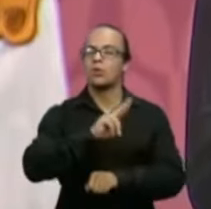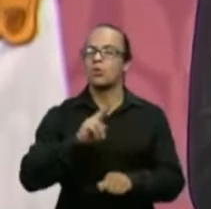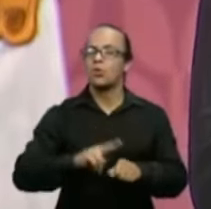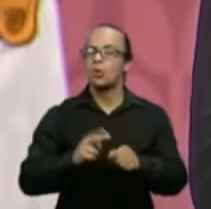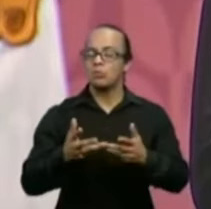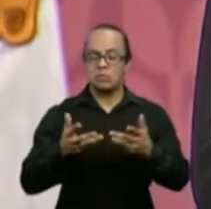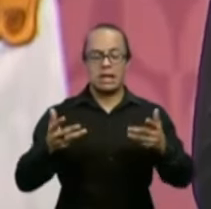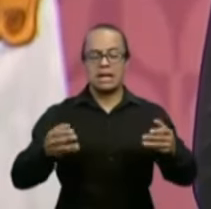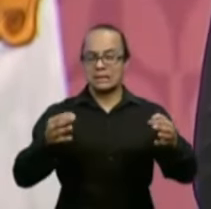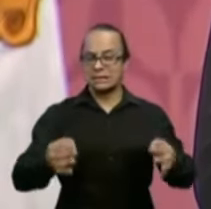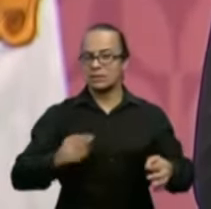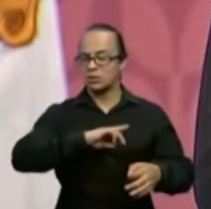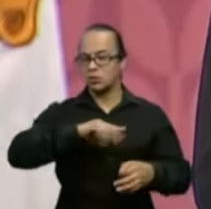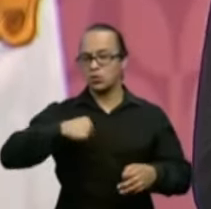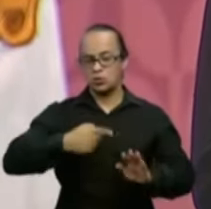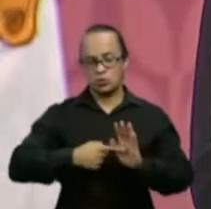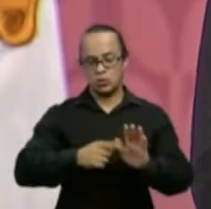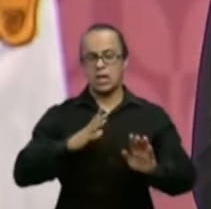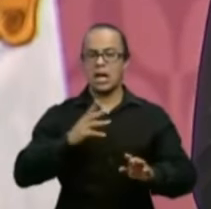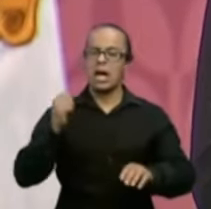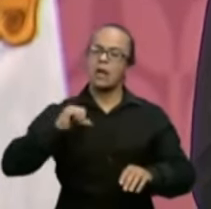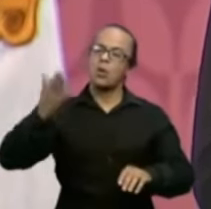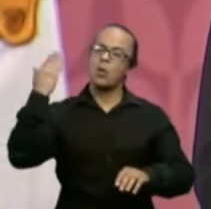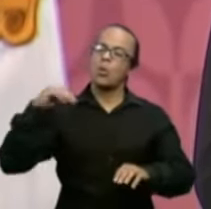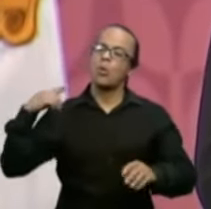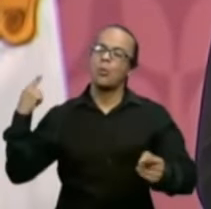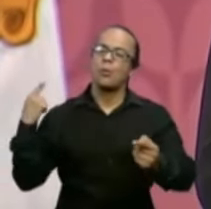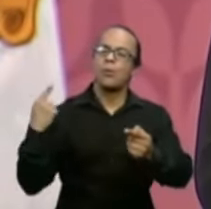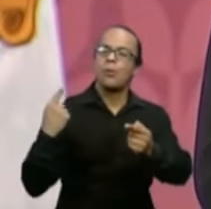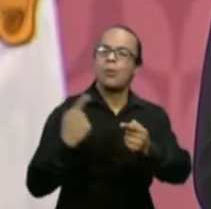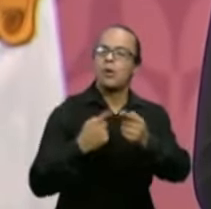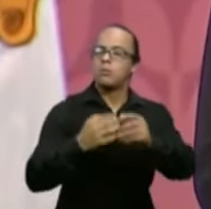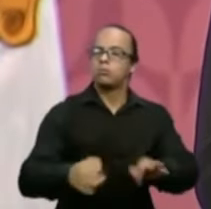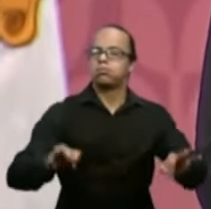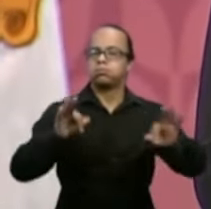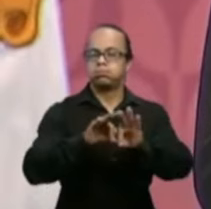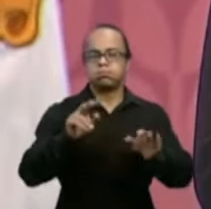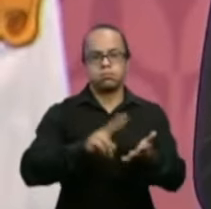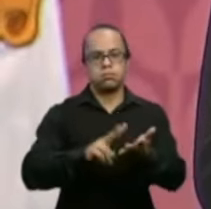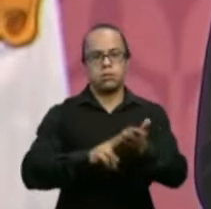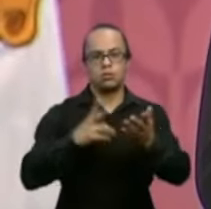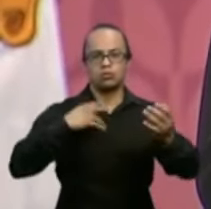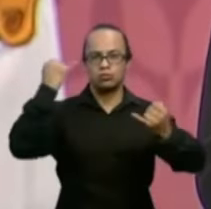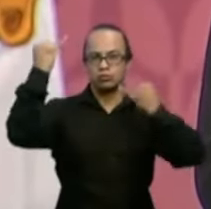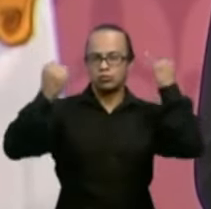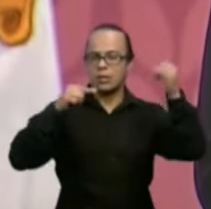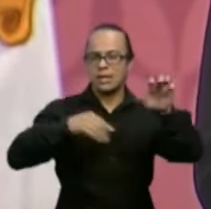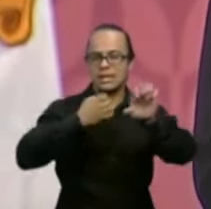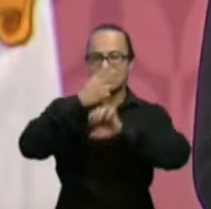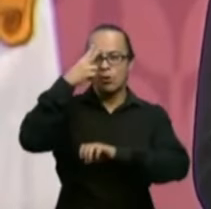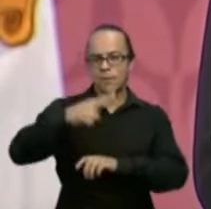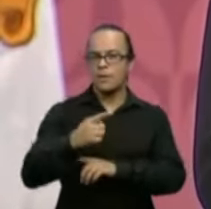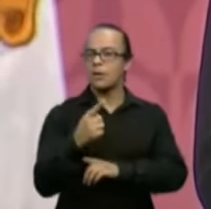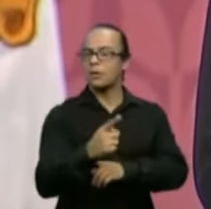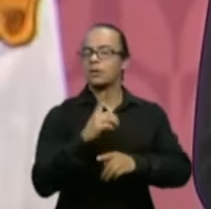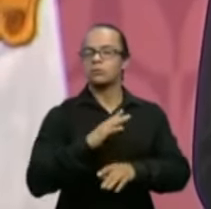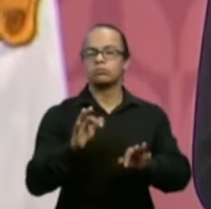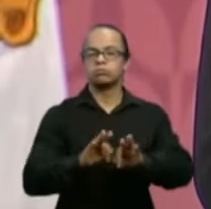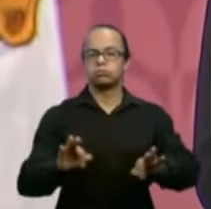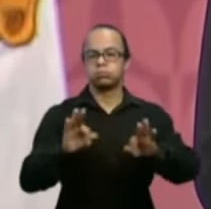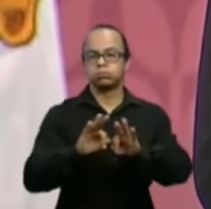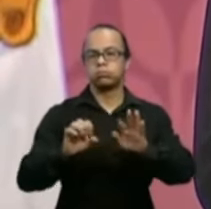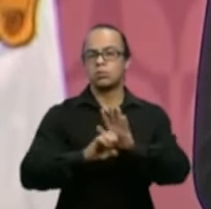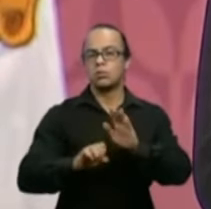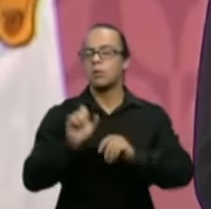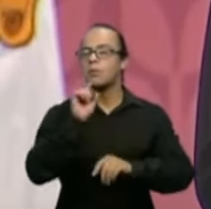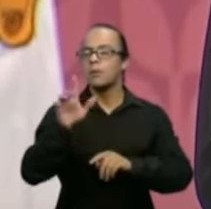Somos herederos de un invaluable pasado, pero también de un presente rico en manifestaciones de la creatividad mexiquense. A su vez, el exceso